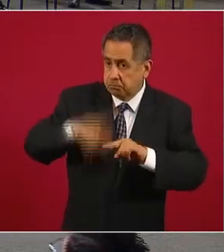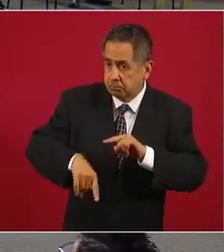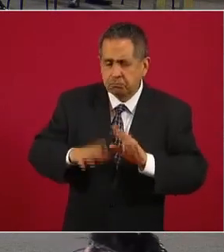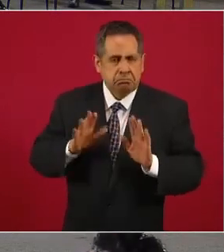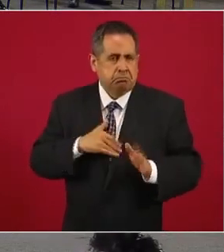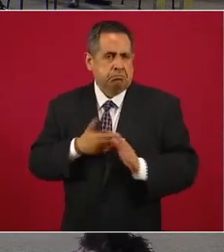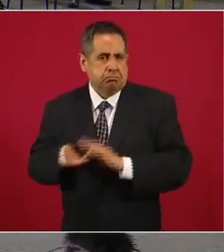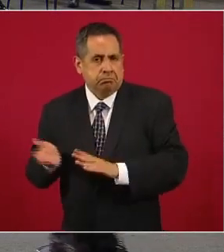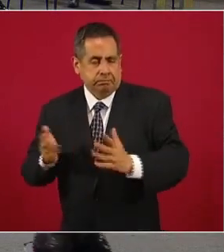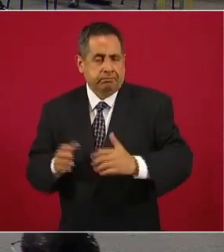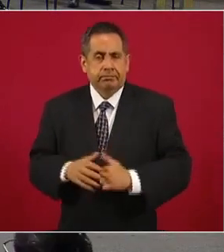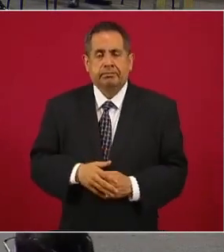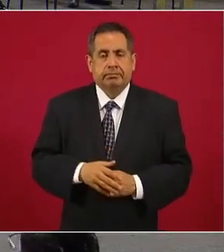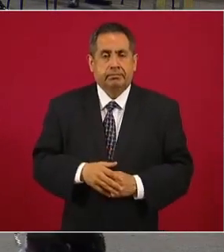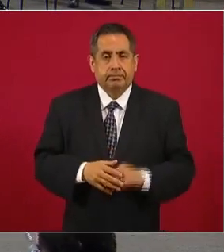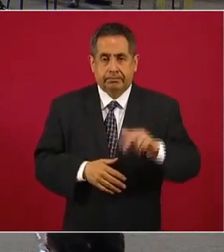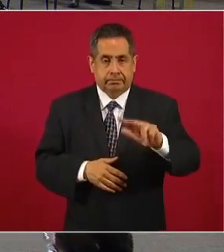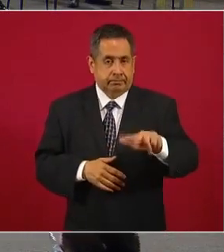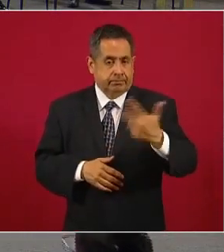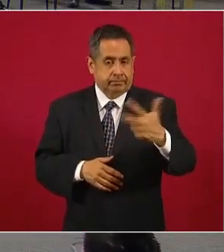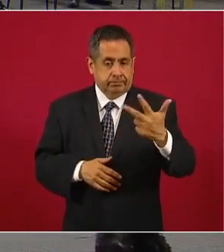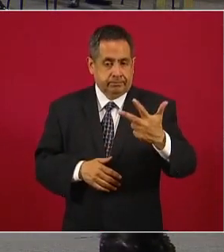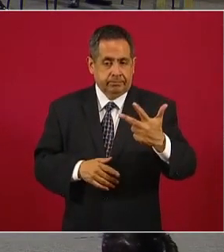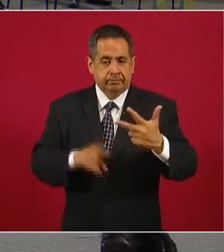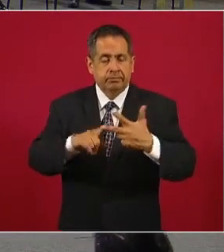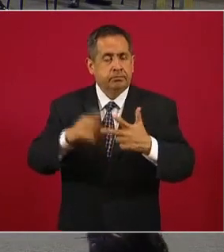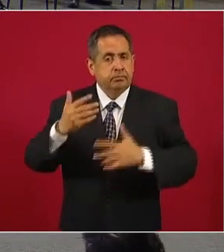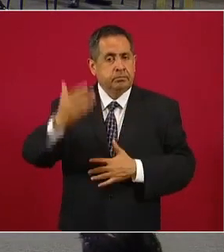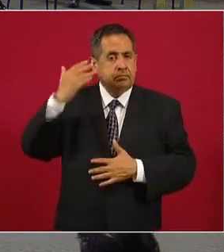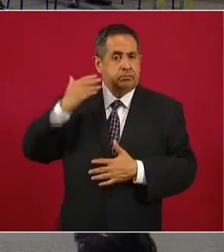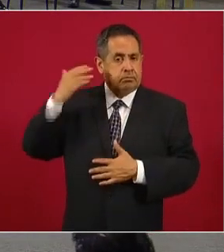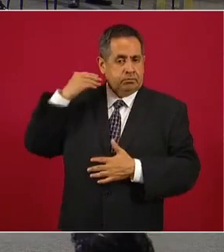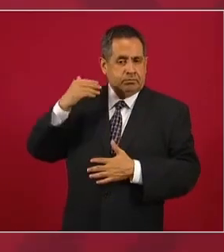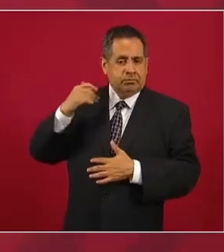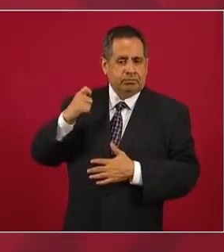Décimo tercero, en mi toma de posesión,